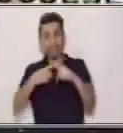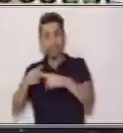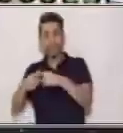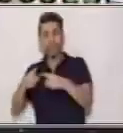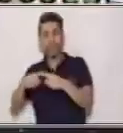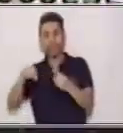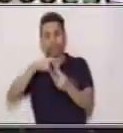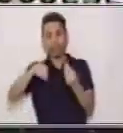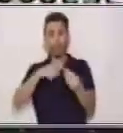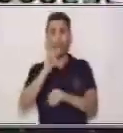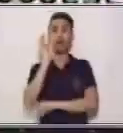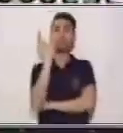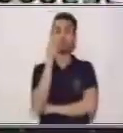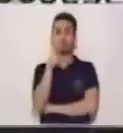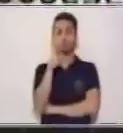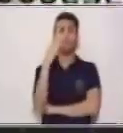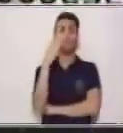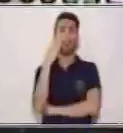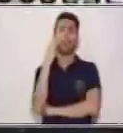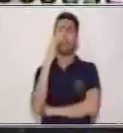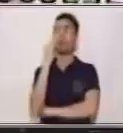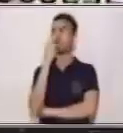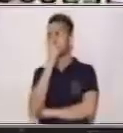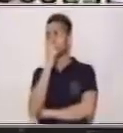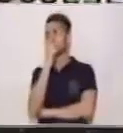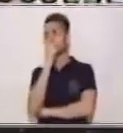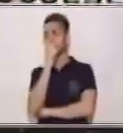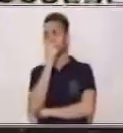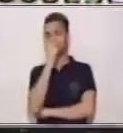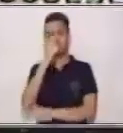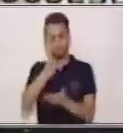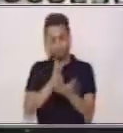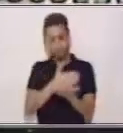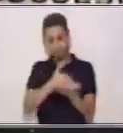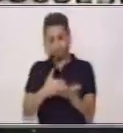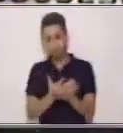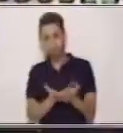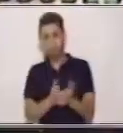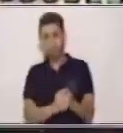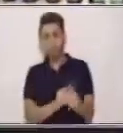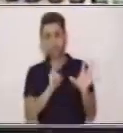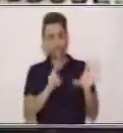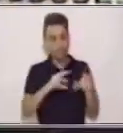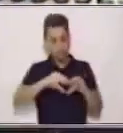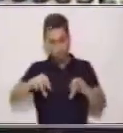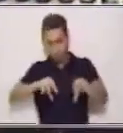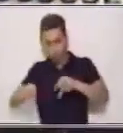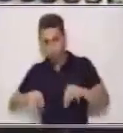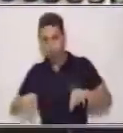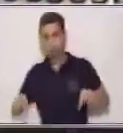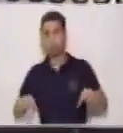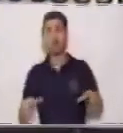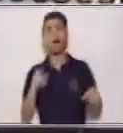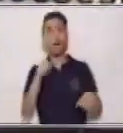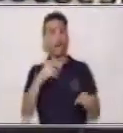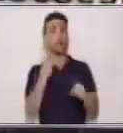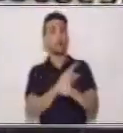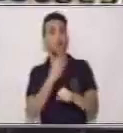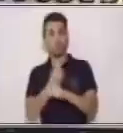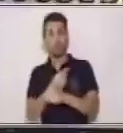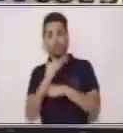tu mamá dirá o tu papá dirá, vamos a partir la papaya en 7 pedazos iguales. Ahí están utilizando una